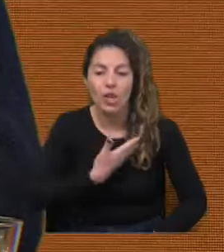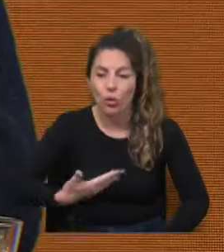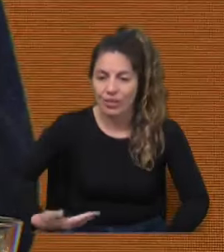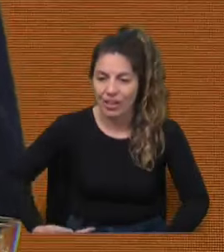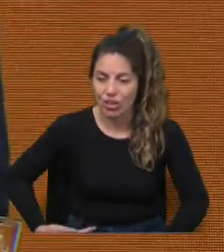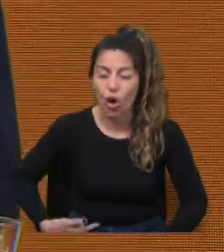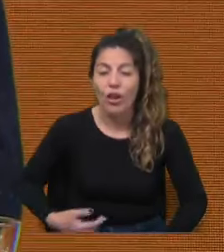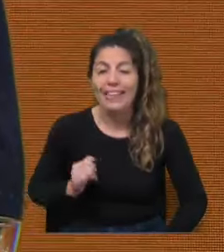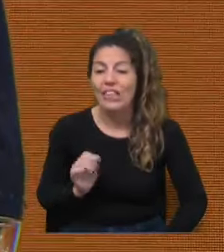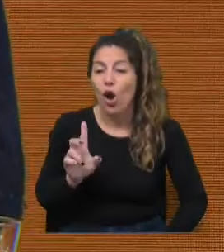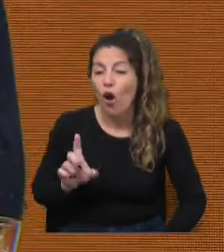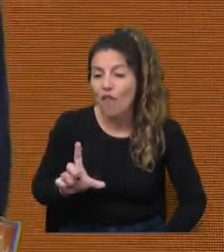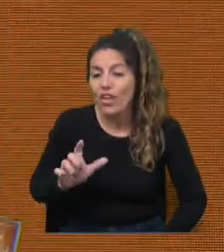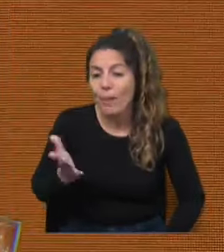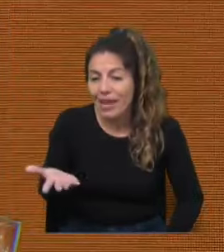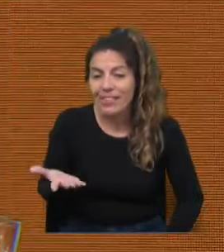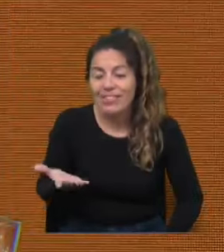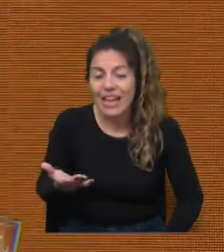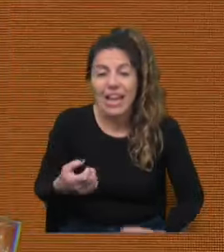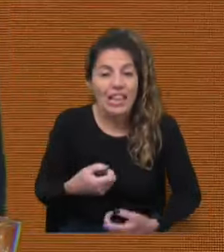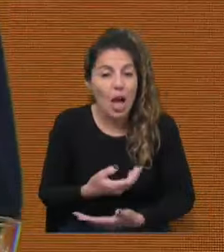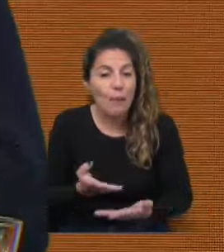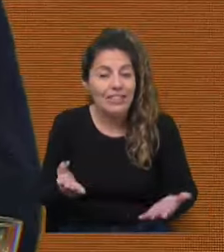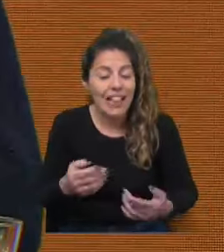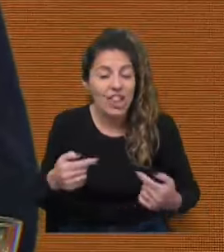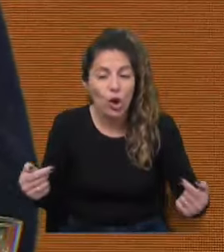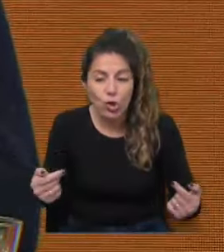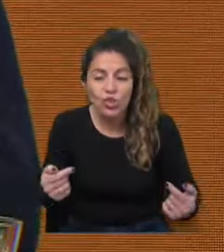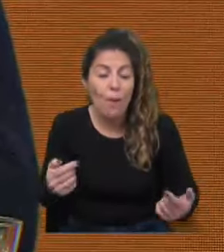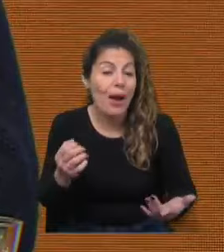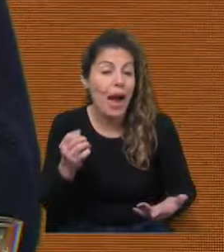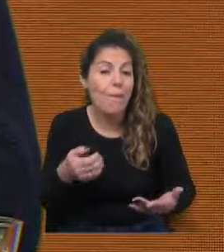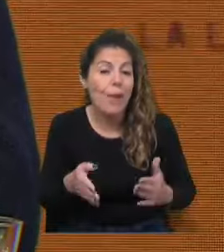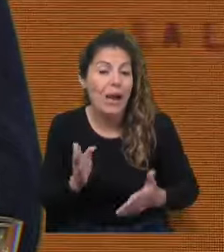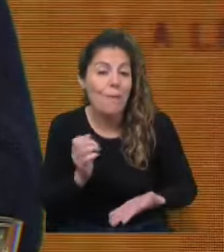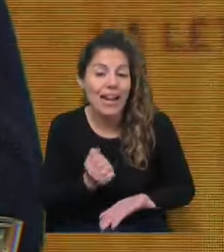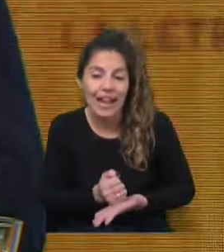Y obviamente la disponibilidad de recursos va a ir marcando